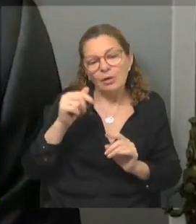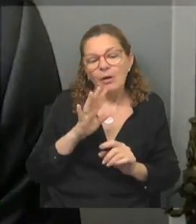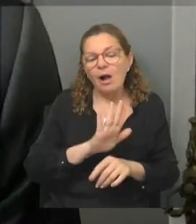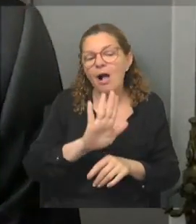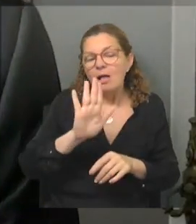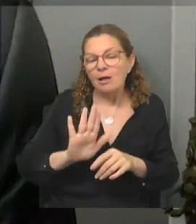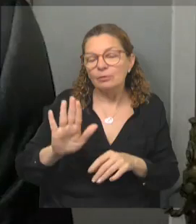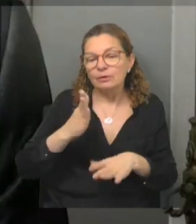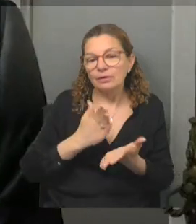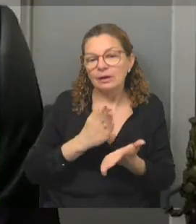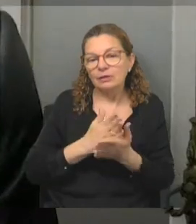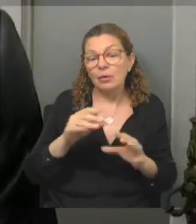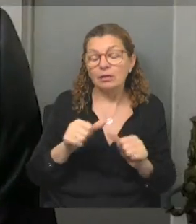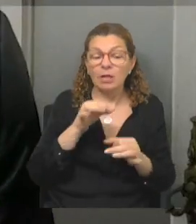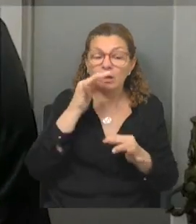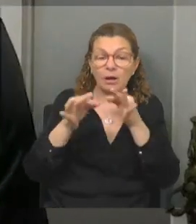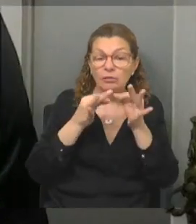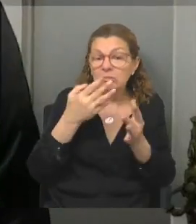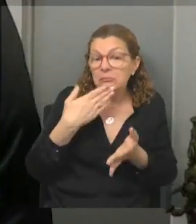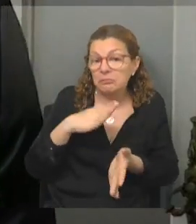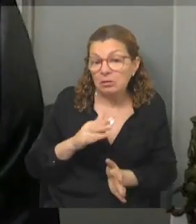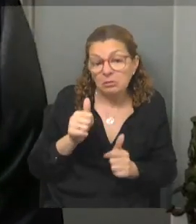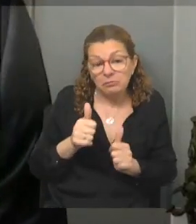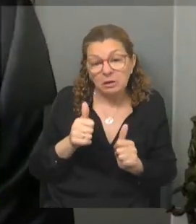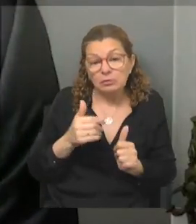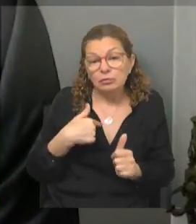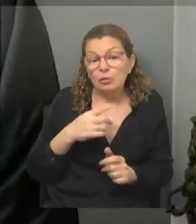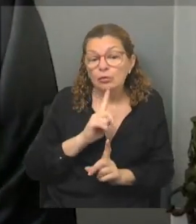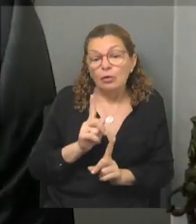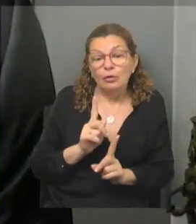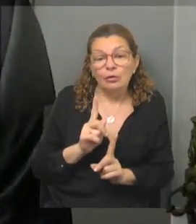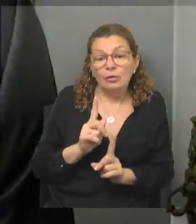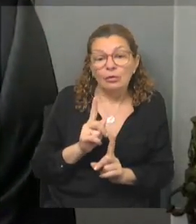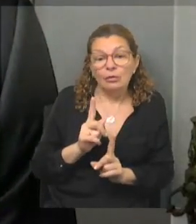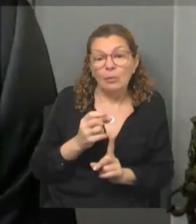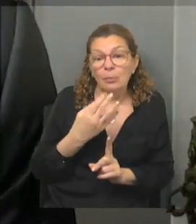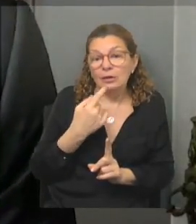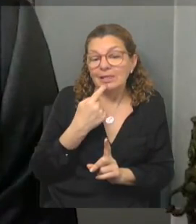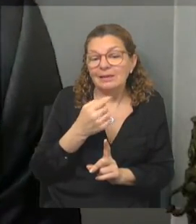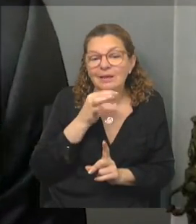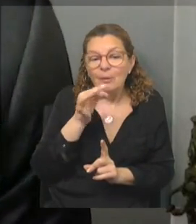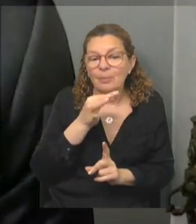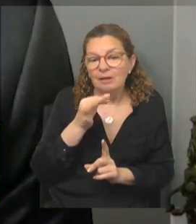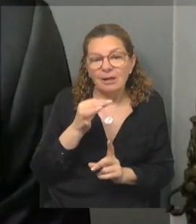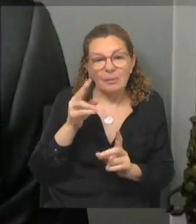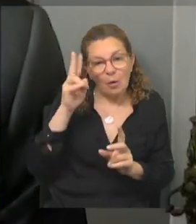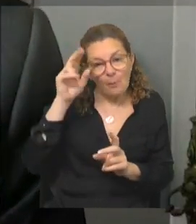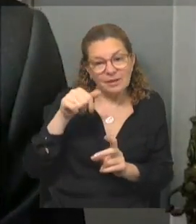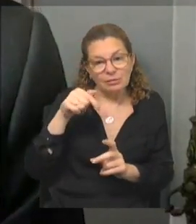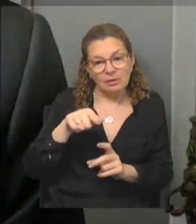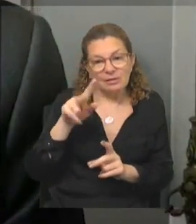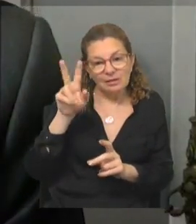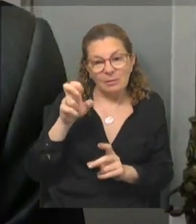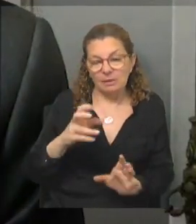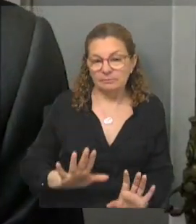uno tiene derecho a hacer las valoraciones que entienda pertinentes yo no no no tengo por qué expresarme respecto de